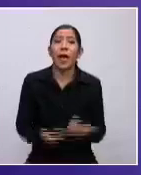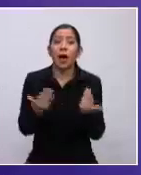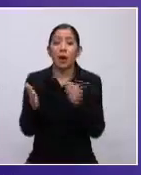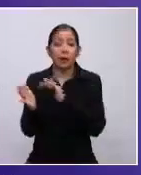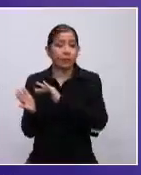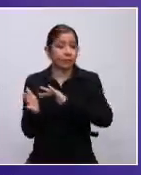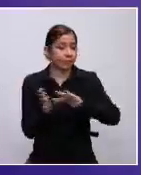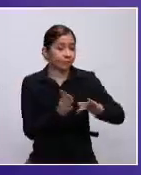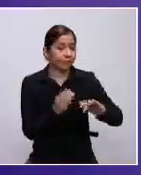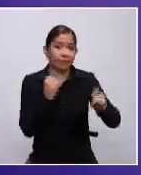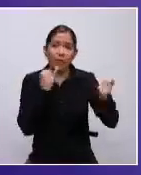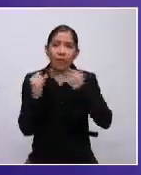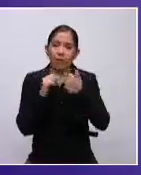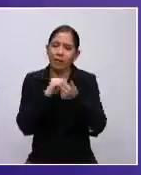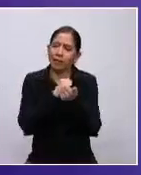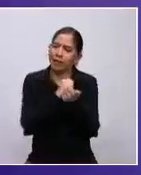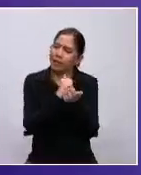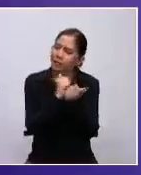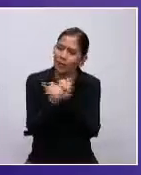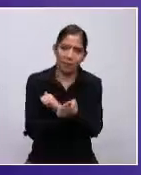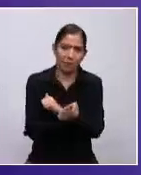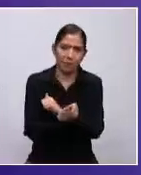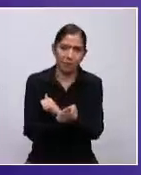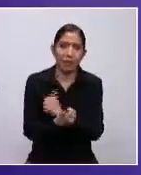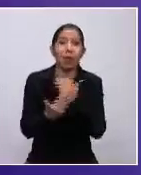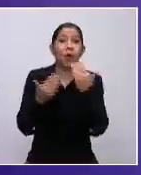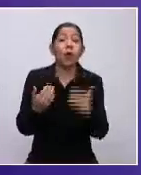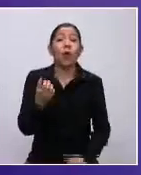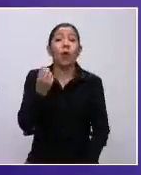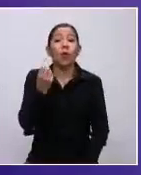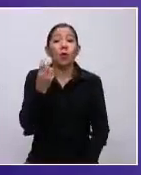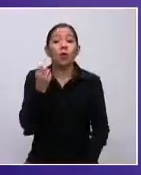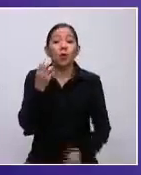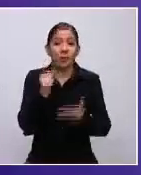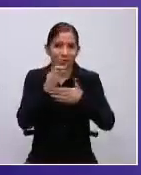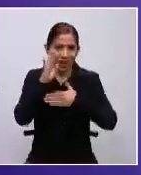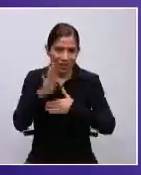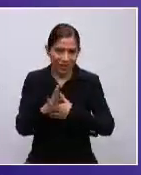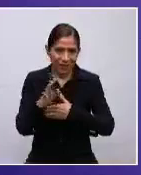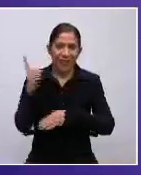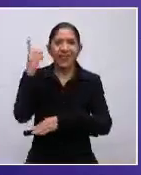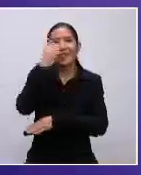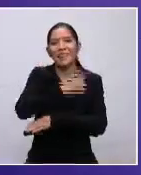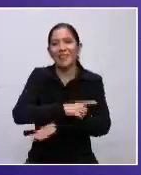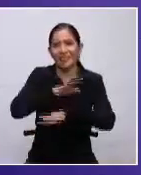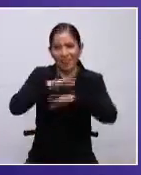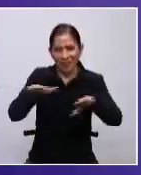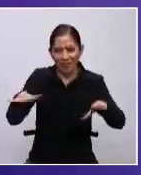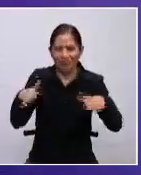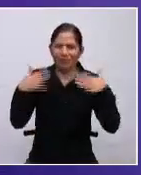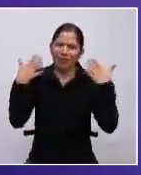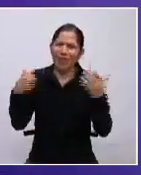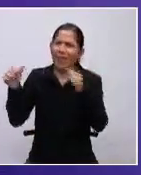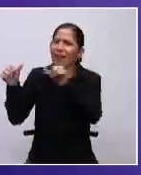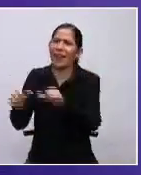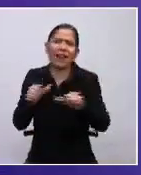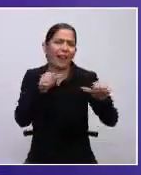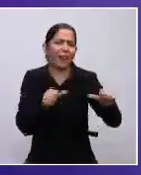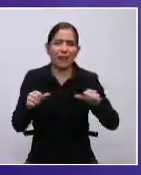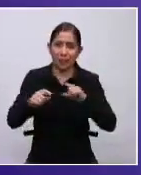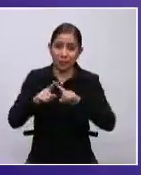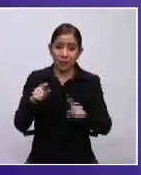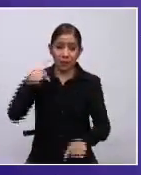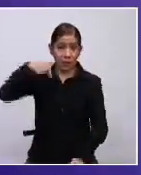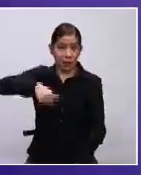Cambiamos completamente el rumbo de la información. Hoy, 12 de abril, se recuerda lo que es el Día del Niño y se estará realizando varias actividades. Y nuestro medio